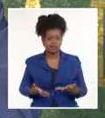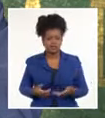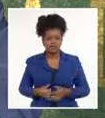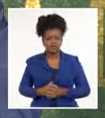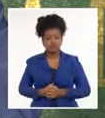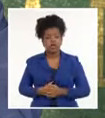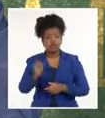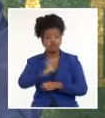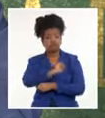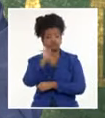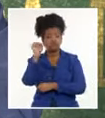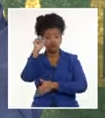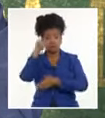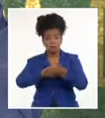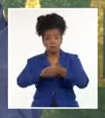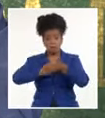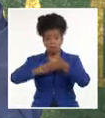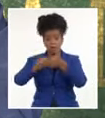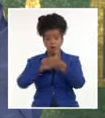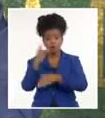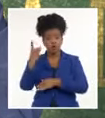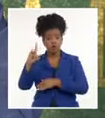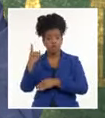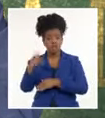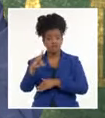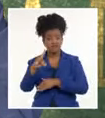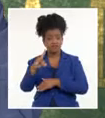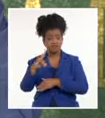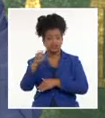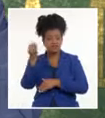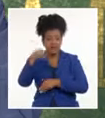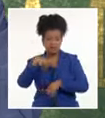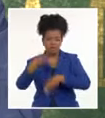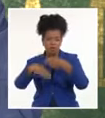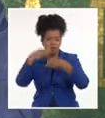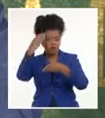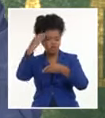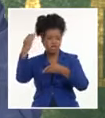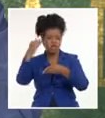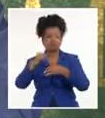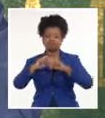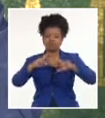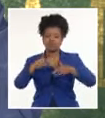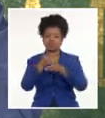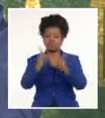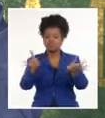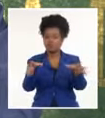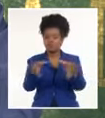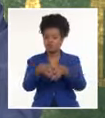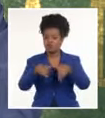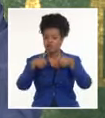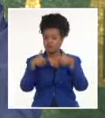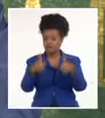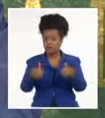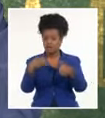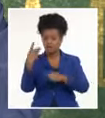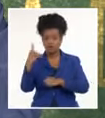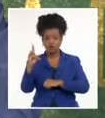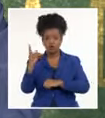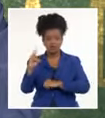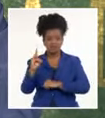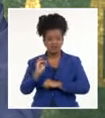victoria electoral en Bolivia después del golpe de Estado y la recuperación de la democracia en Bolivia. Inmediatamente Bolivia